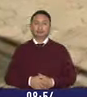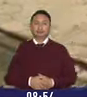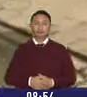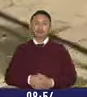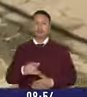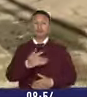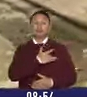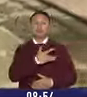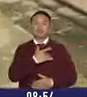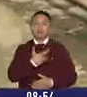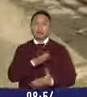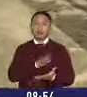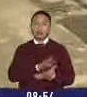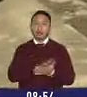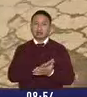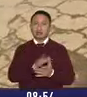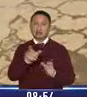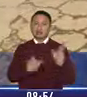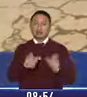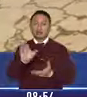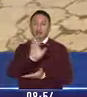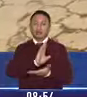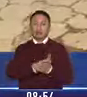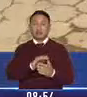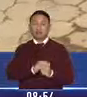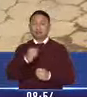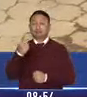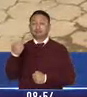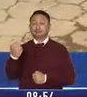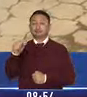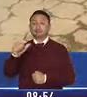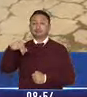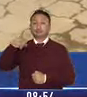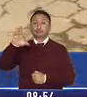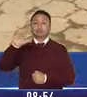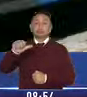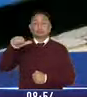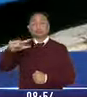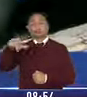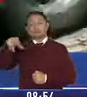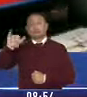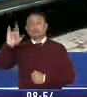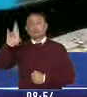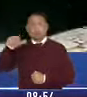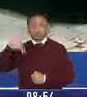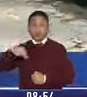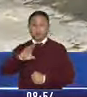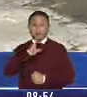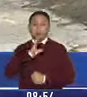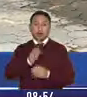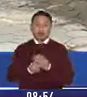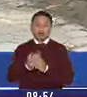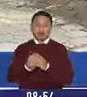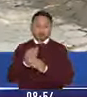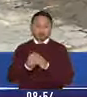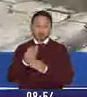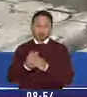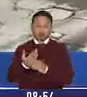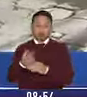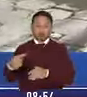Tranquilos dicen sentirse los moradores del barrio Santa Anita al sur de Quito tras la reparación de una fuga de agua que llevaba